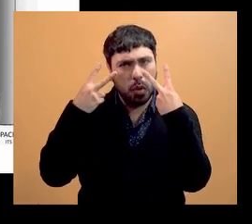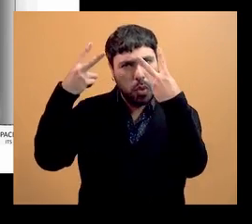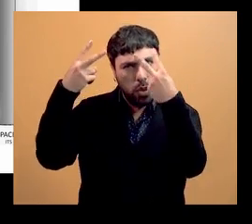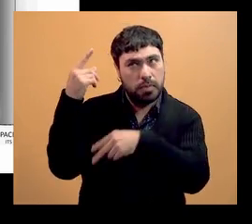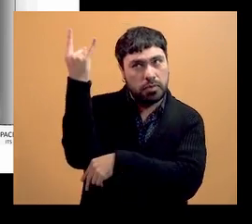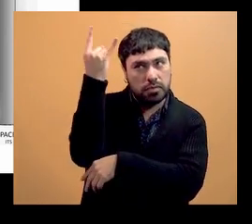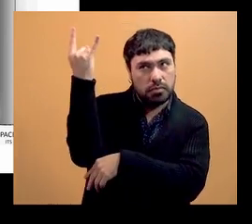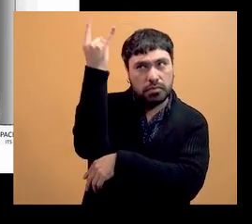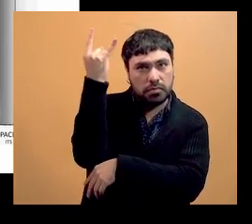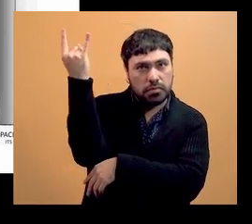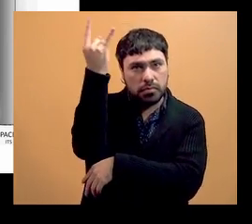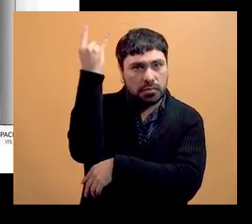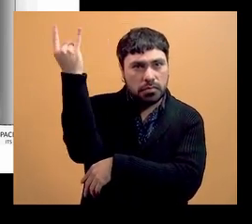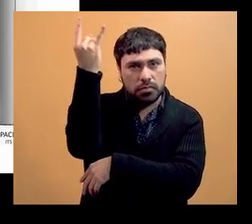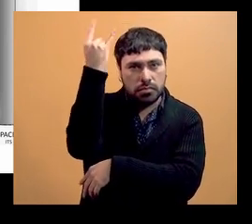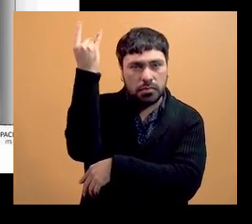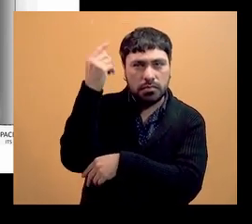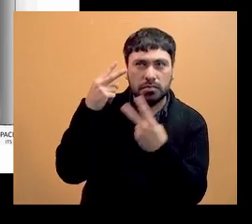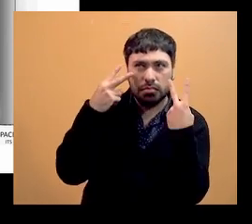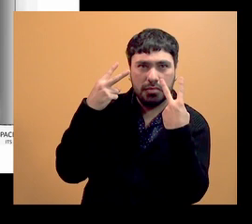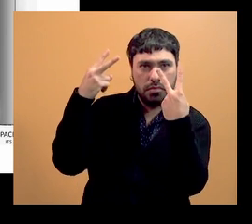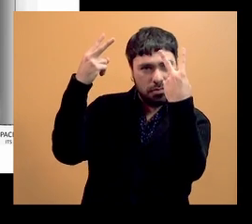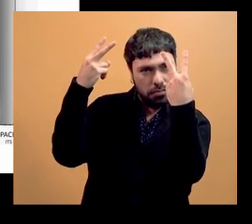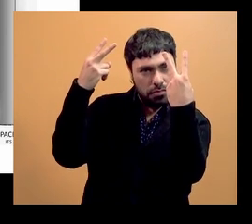realmente a Virgin Galactic, así que